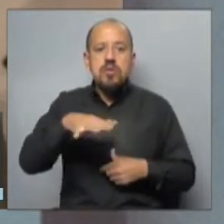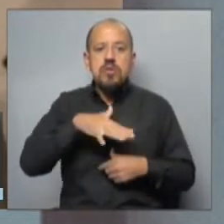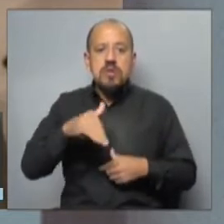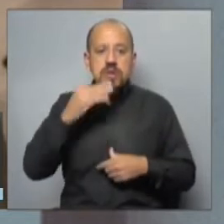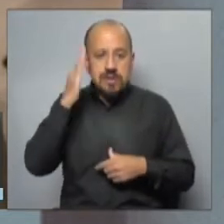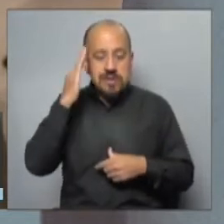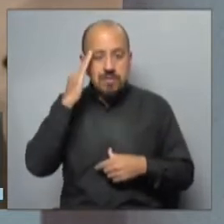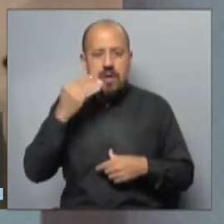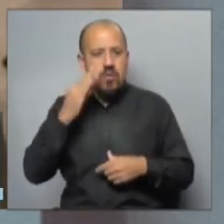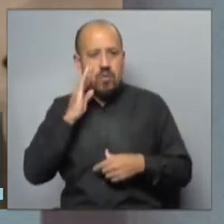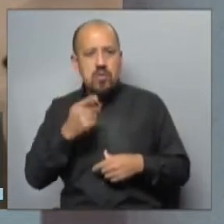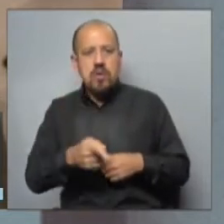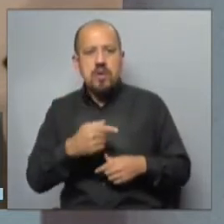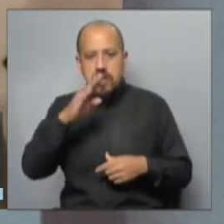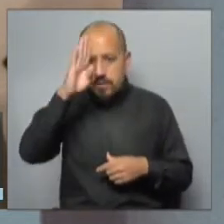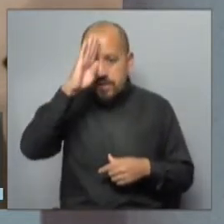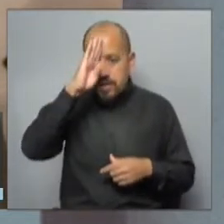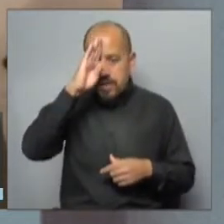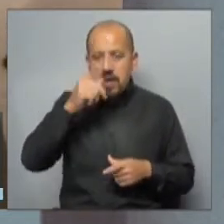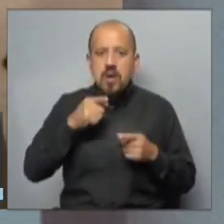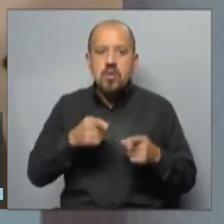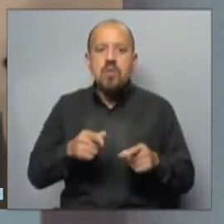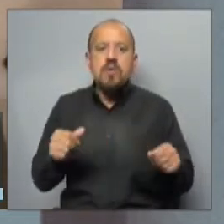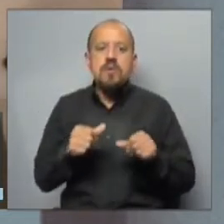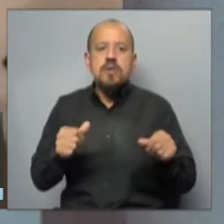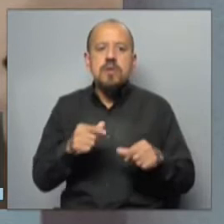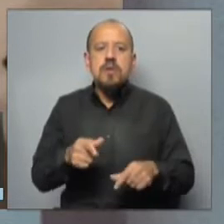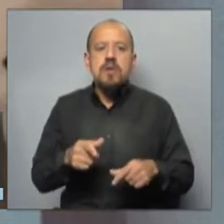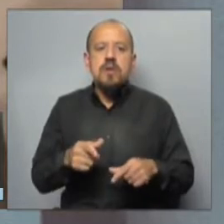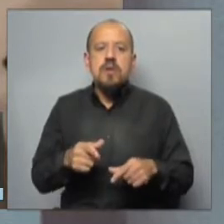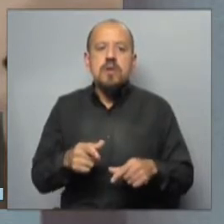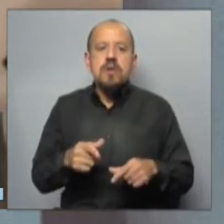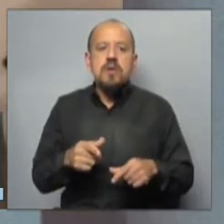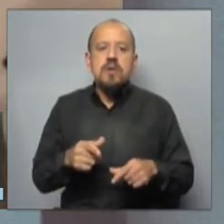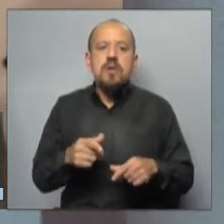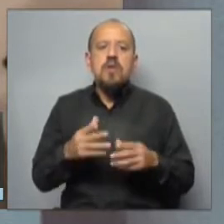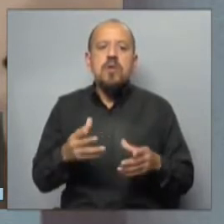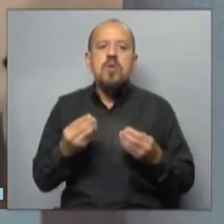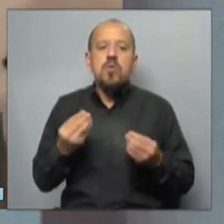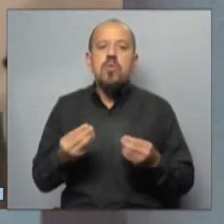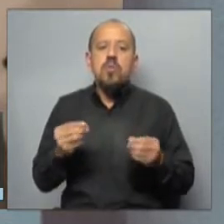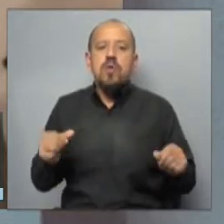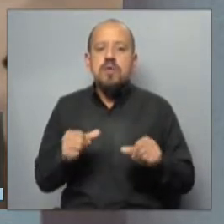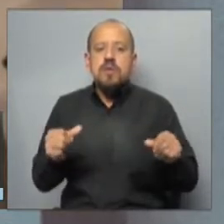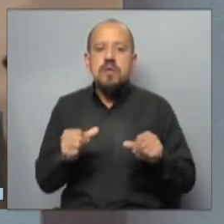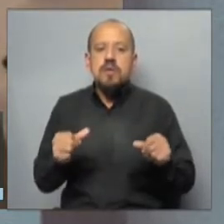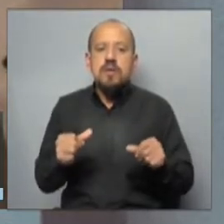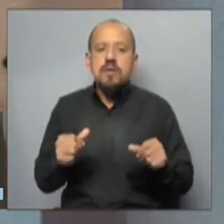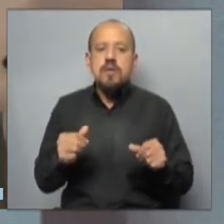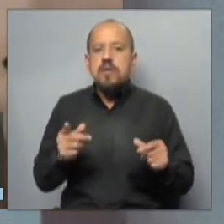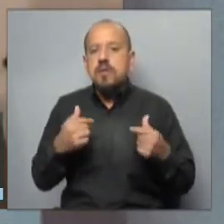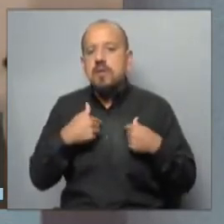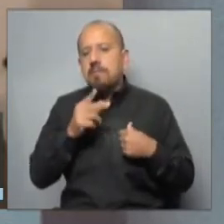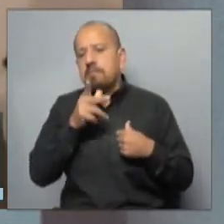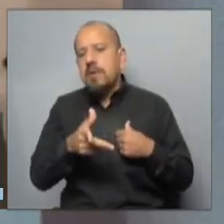sepa y aprenda cómo tratarlo como incluirlo cómo lograr que mi hijo en qué